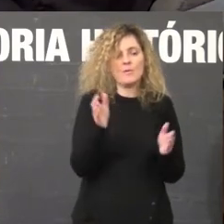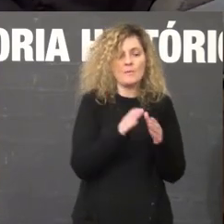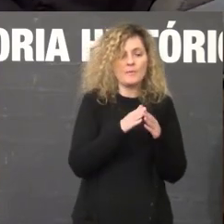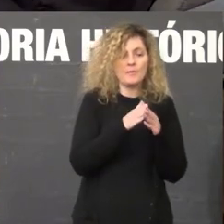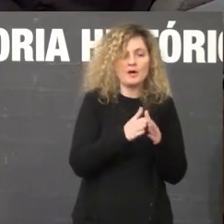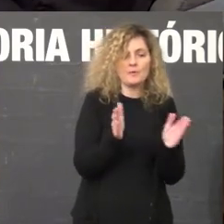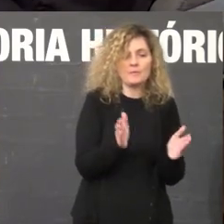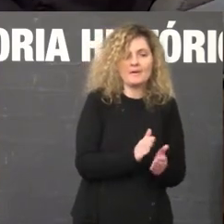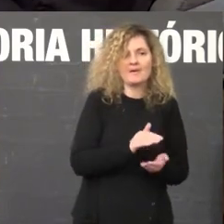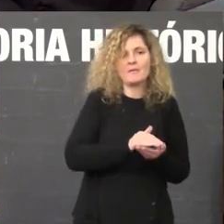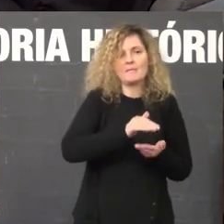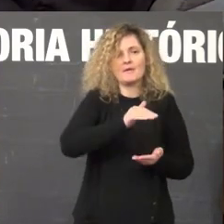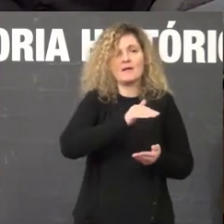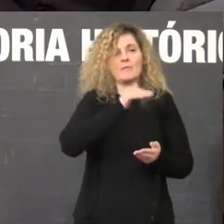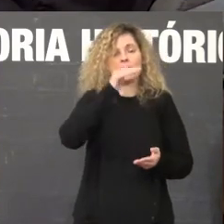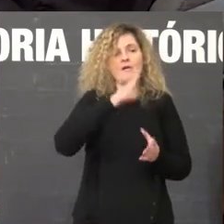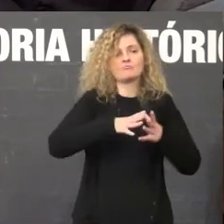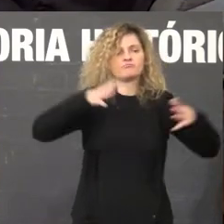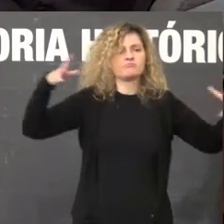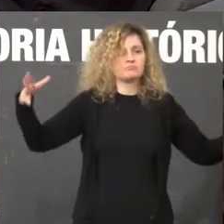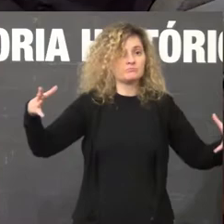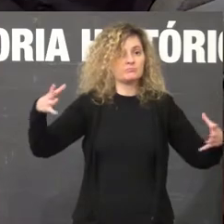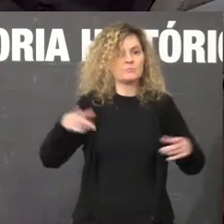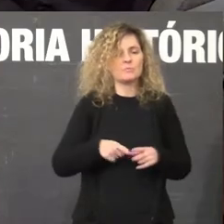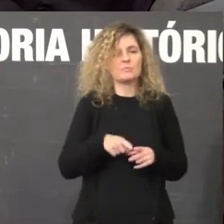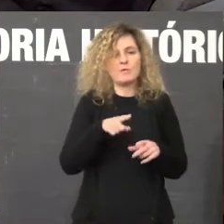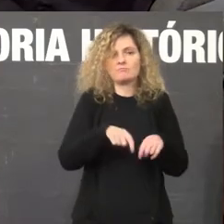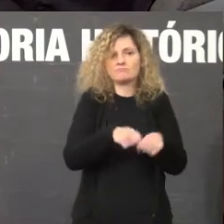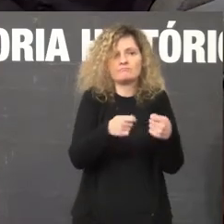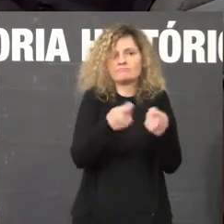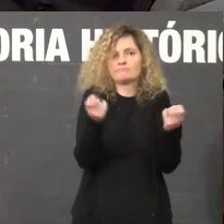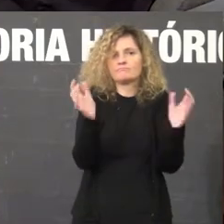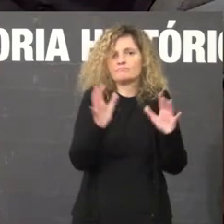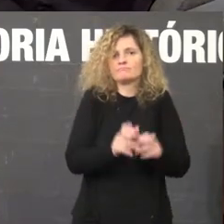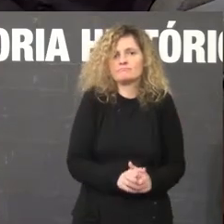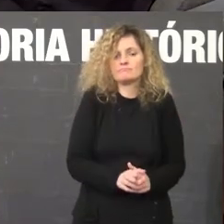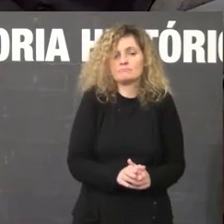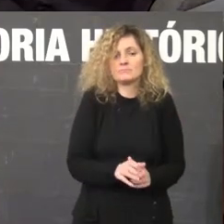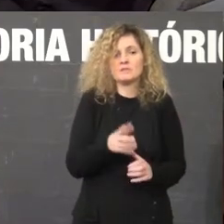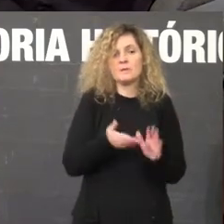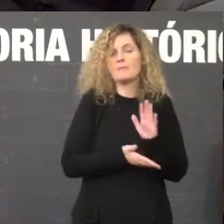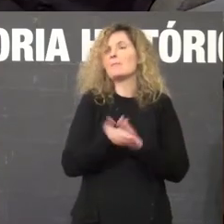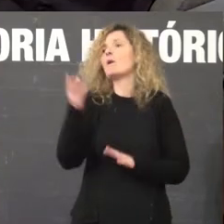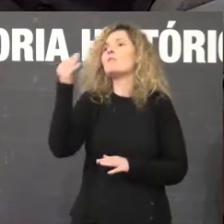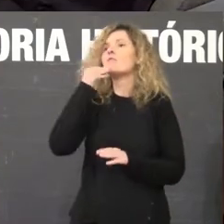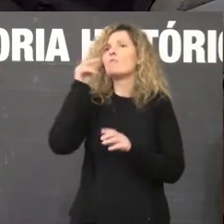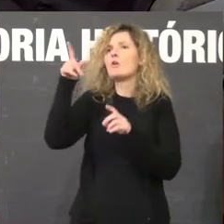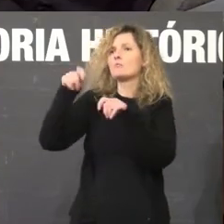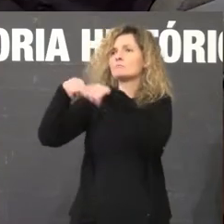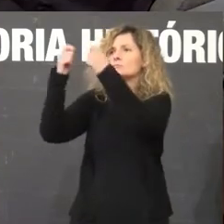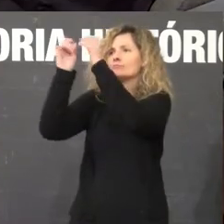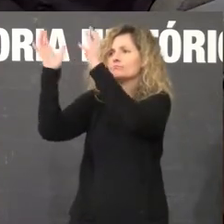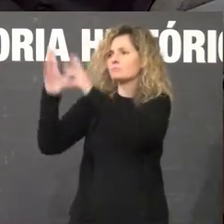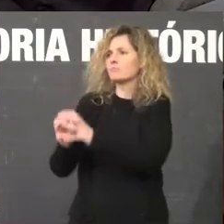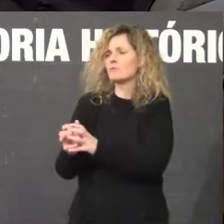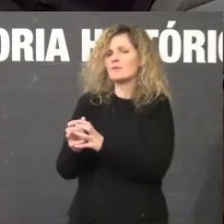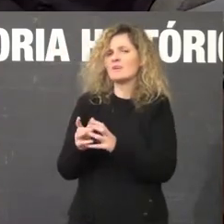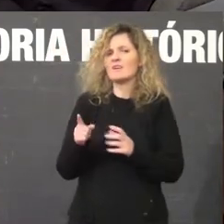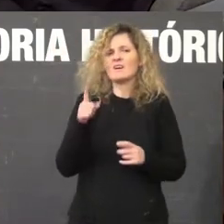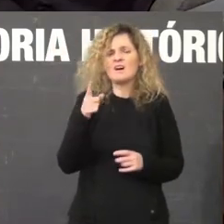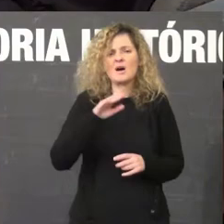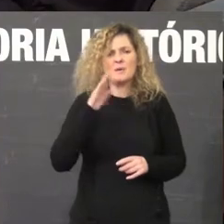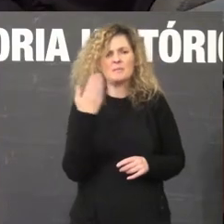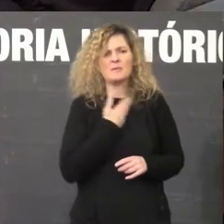pequenos, de barcos medios, de buques grandes, está destruída. Si vamos a Ferrol, outra destrucción. Non é